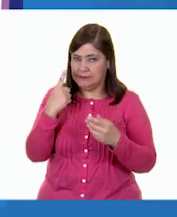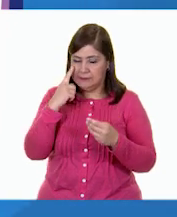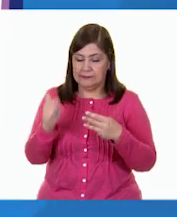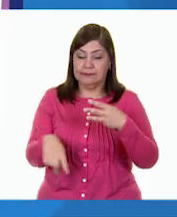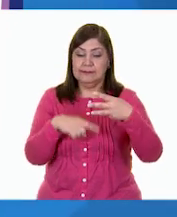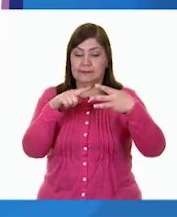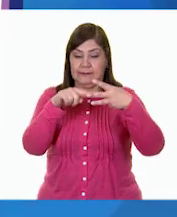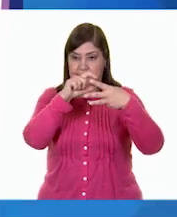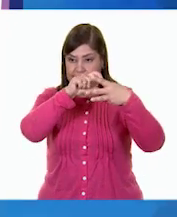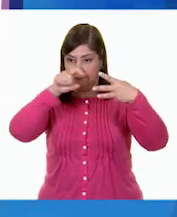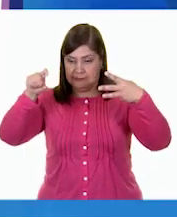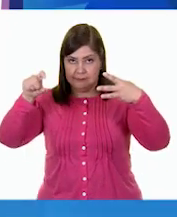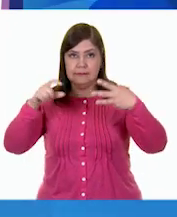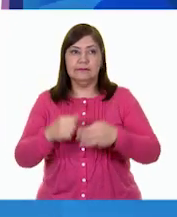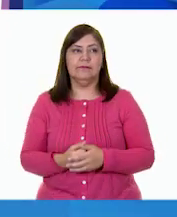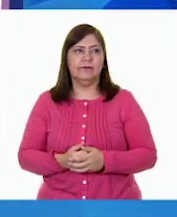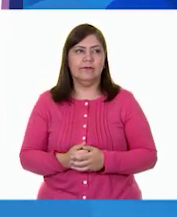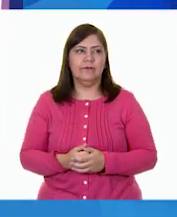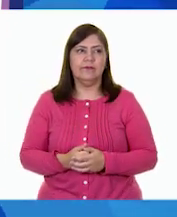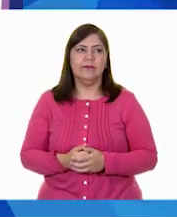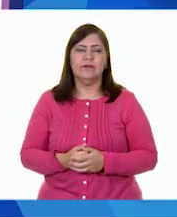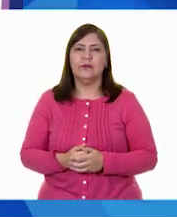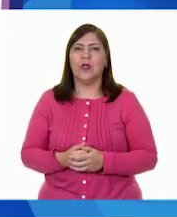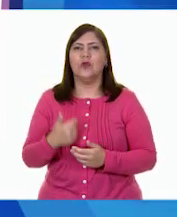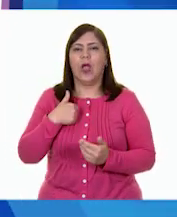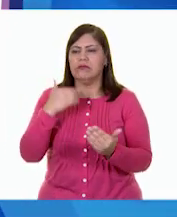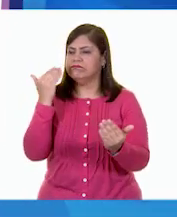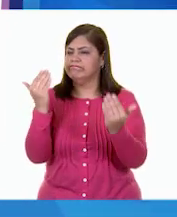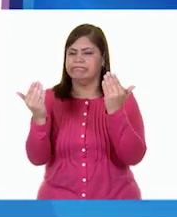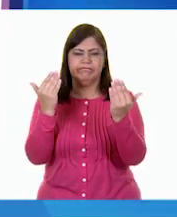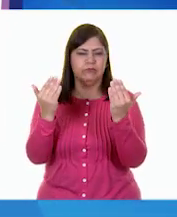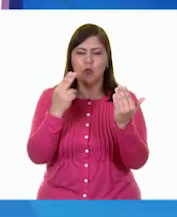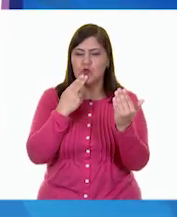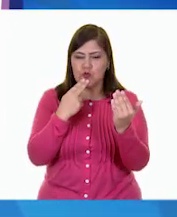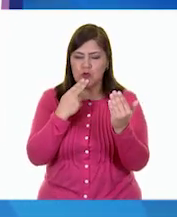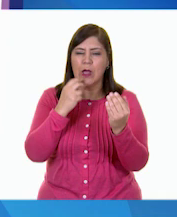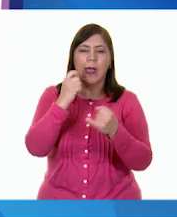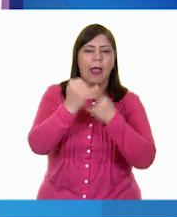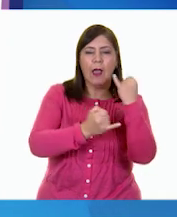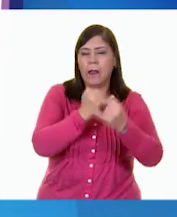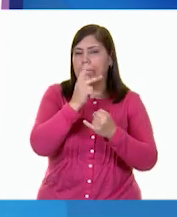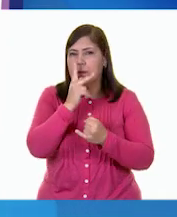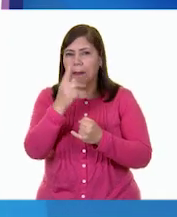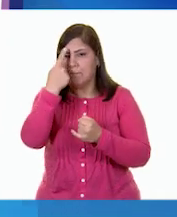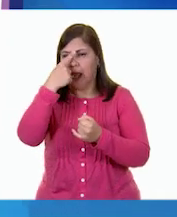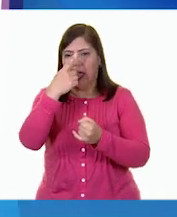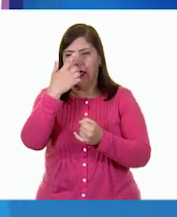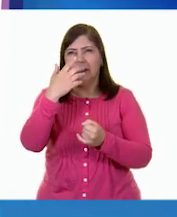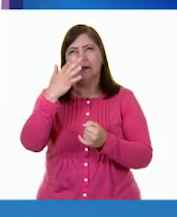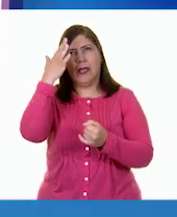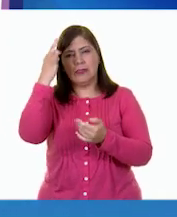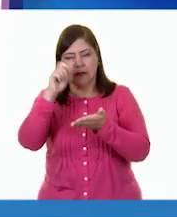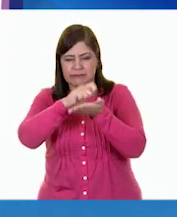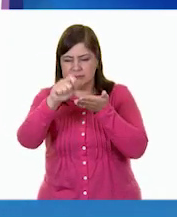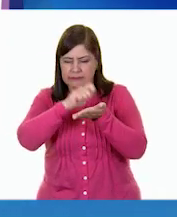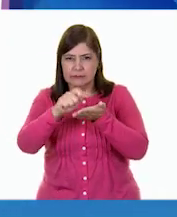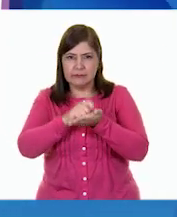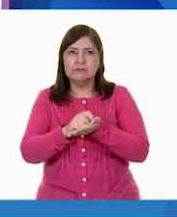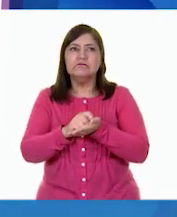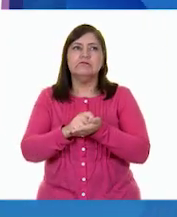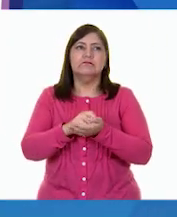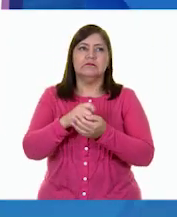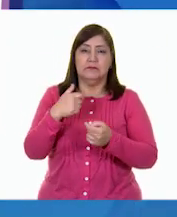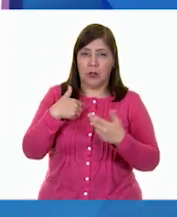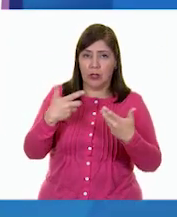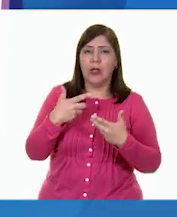segunda. Empleo comparaciones y juegos de palabras al redactar adivinanzas. Sí. Muy bien. ¿Puedes mejorar?